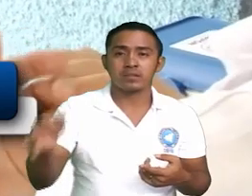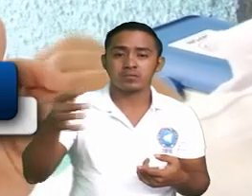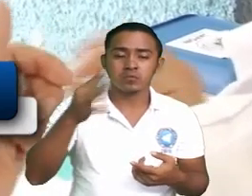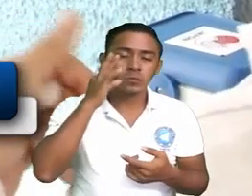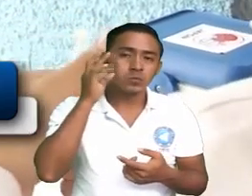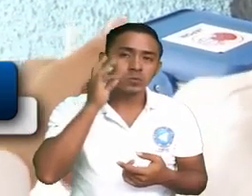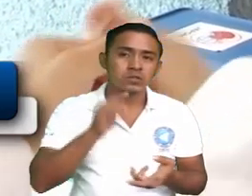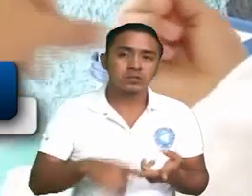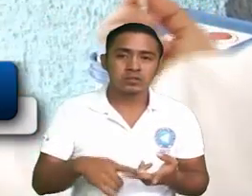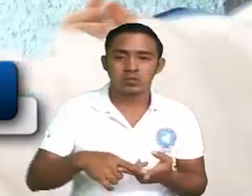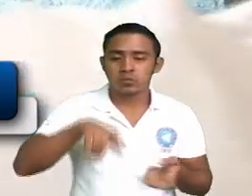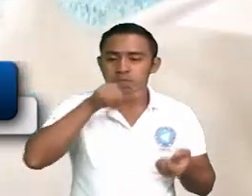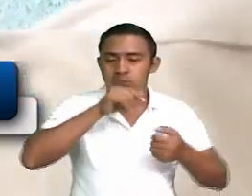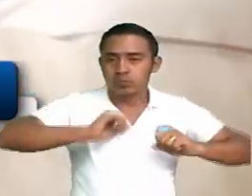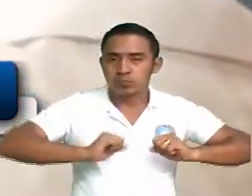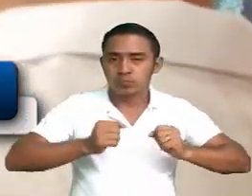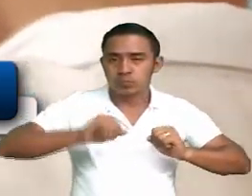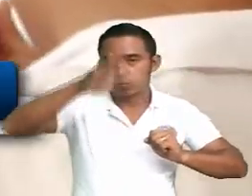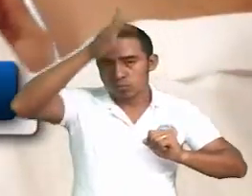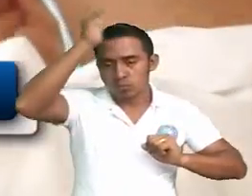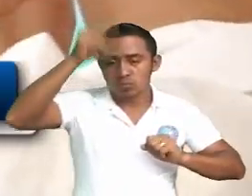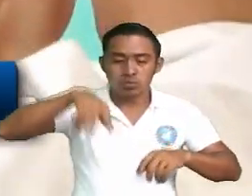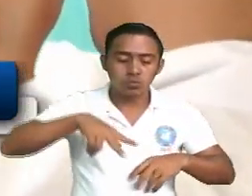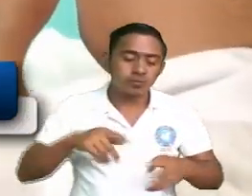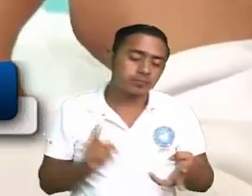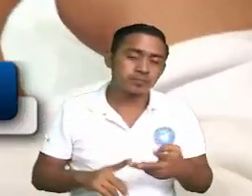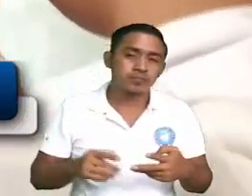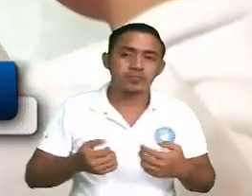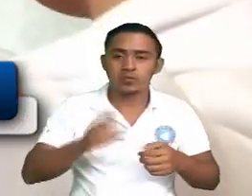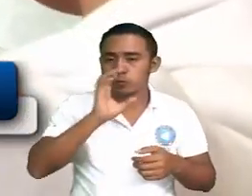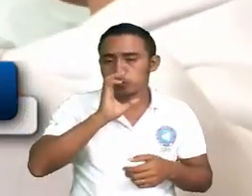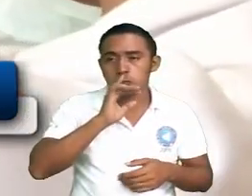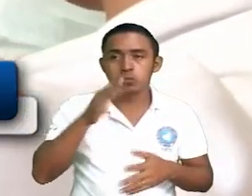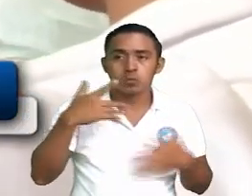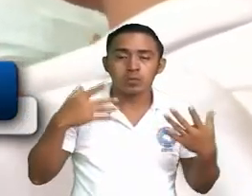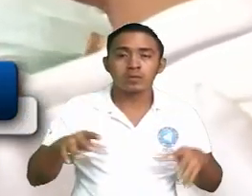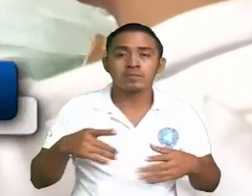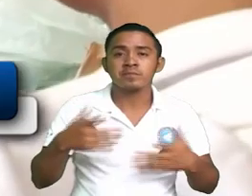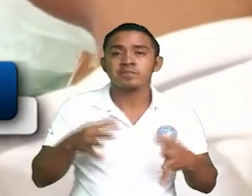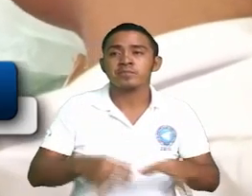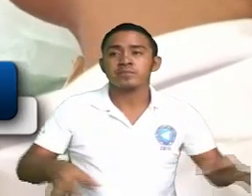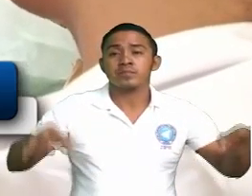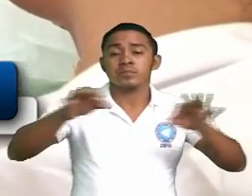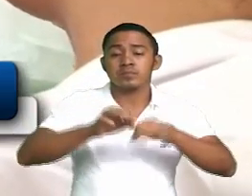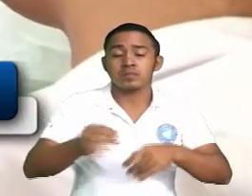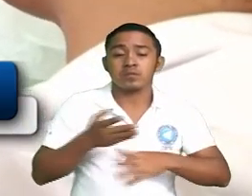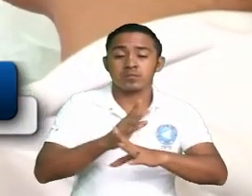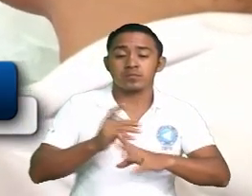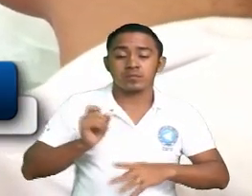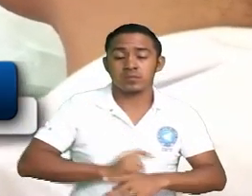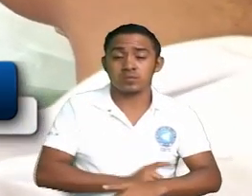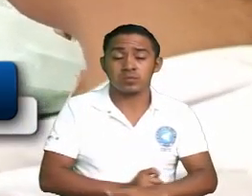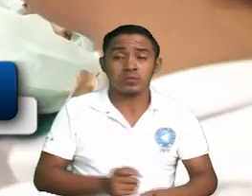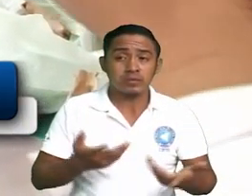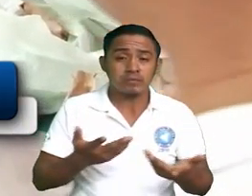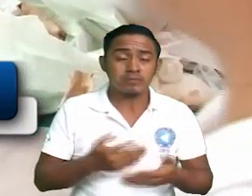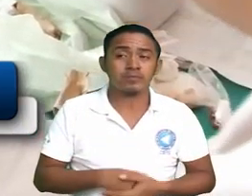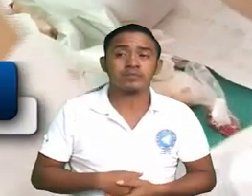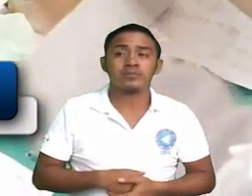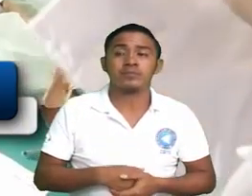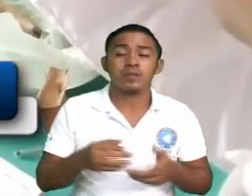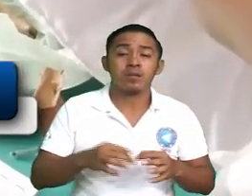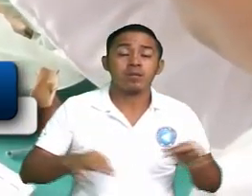hay gallos, hay gallinas, hay chancho. Entonces es importante esta desparasitación. Así es. Y lo importante es